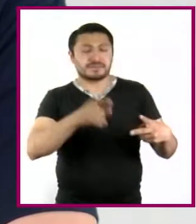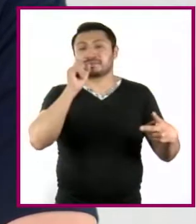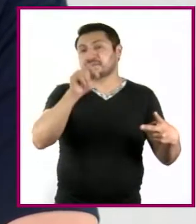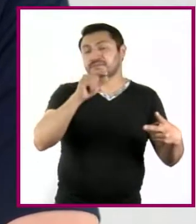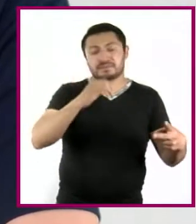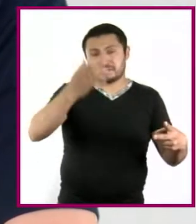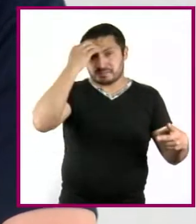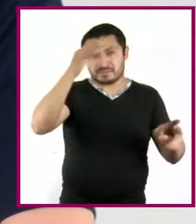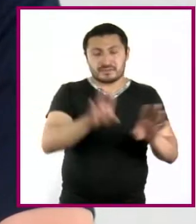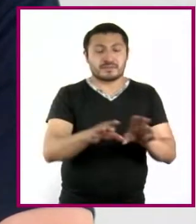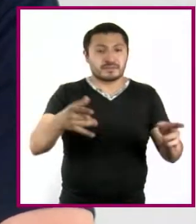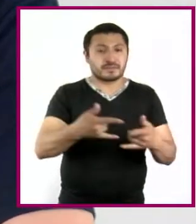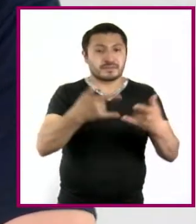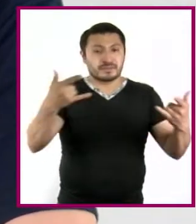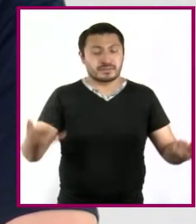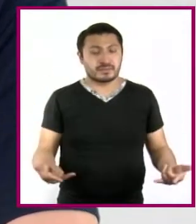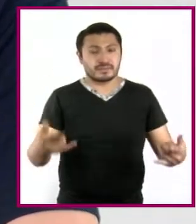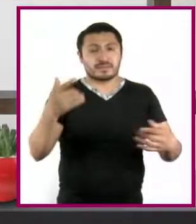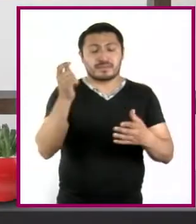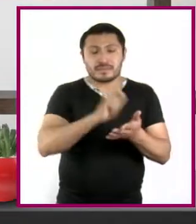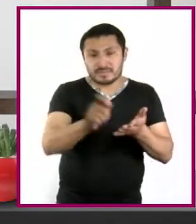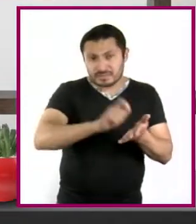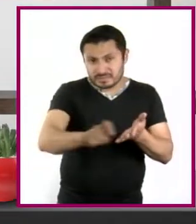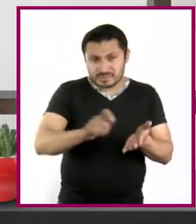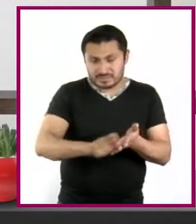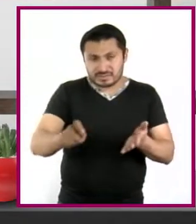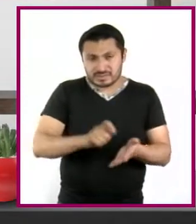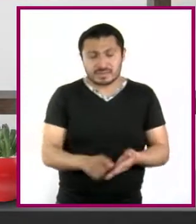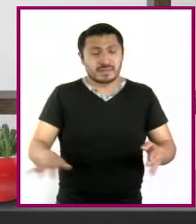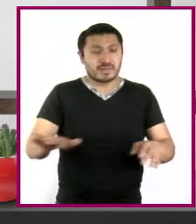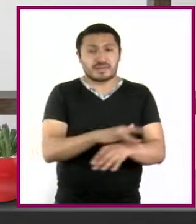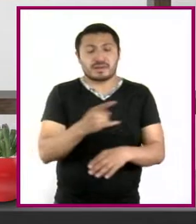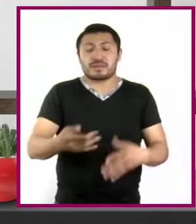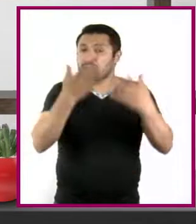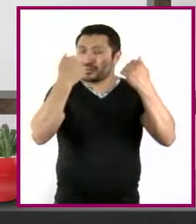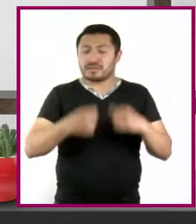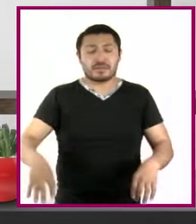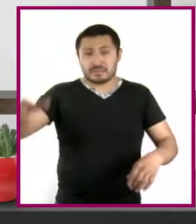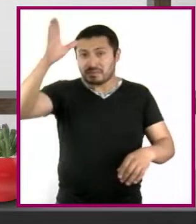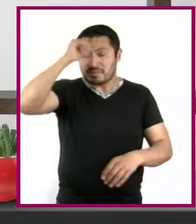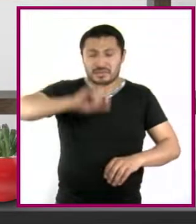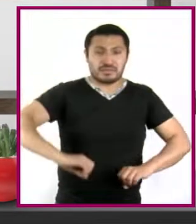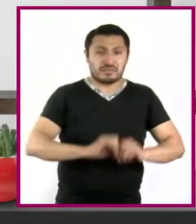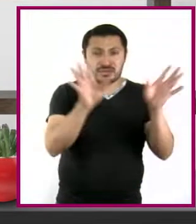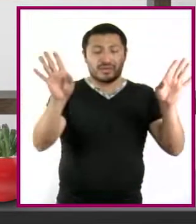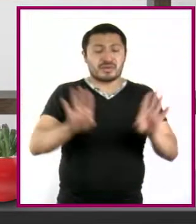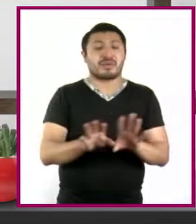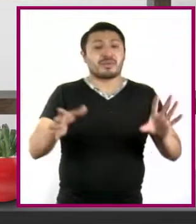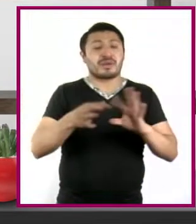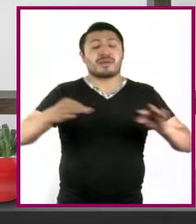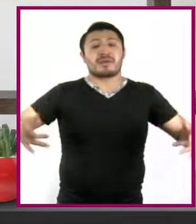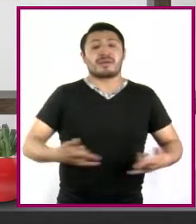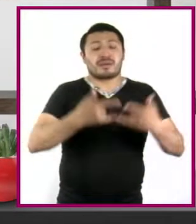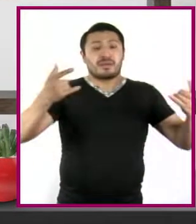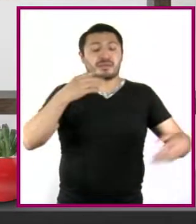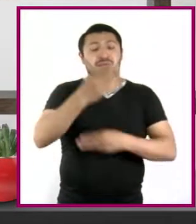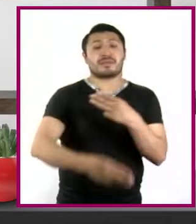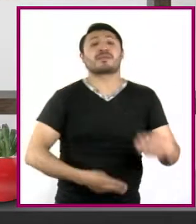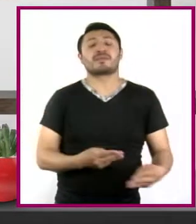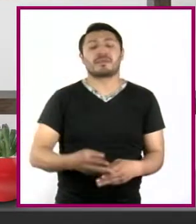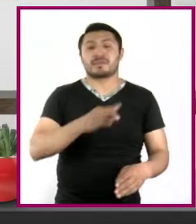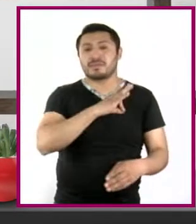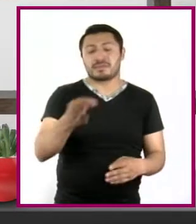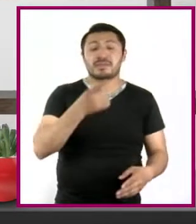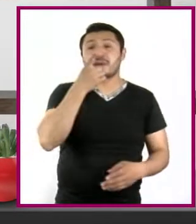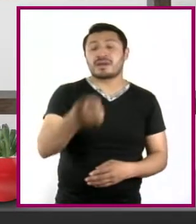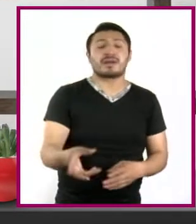le conoce como historiografía o historia escrita. Debido a que no hay un acuerdo claro sobre cómo definir a la historia global, puede decirse que no se